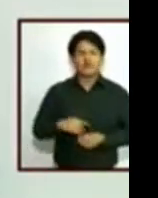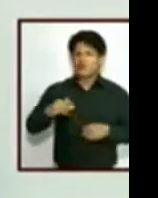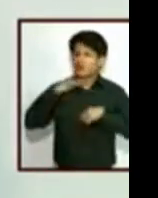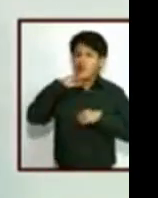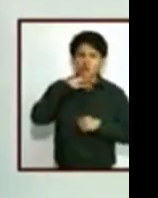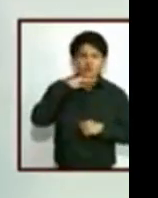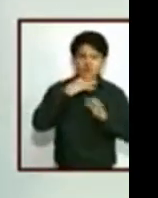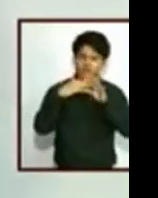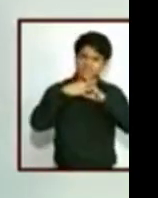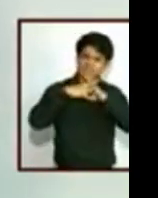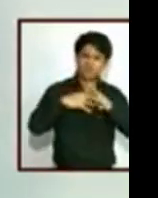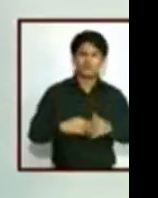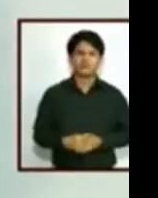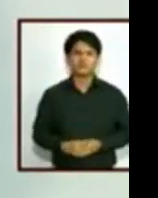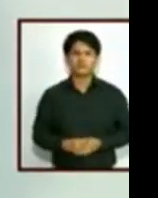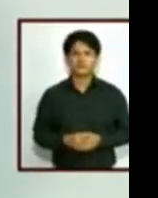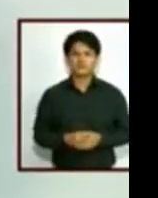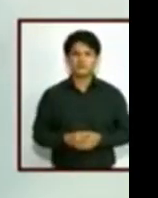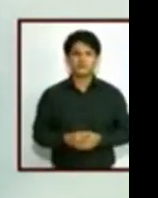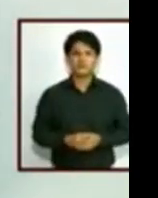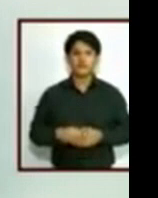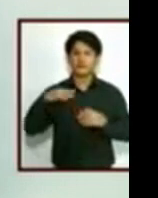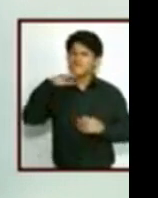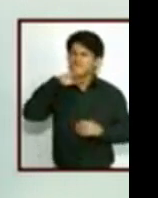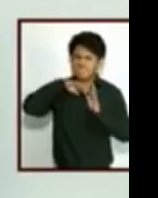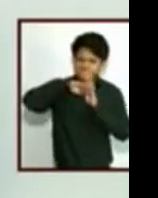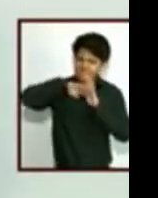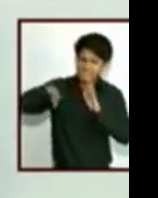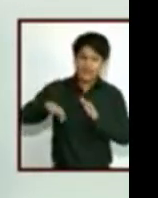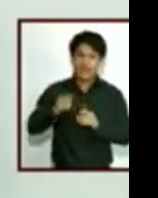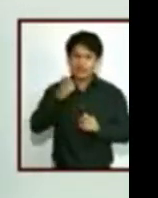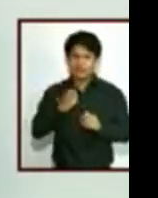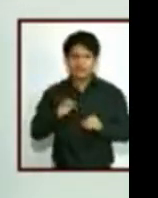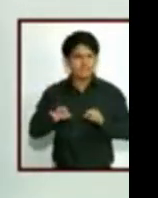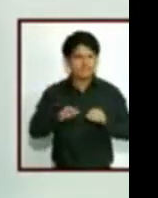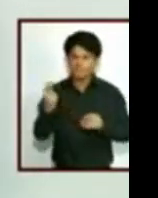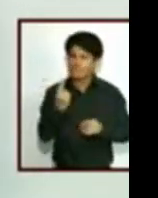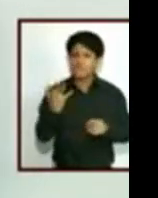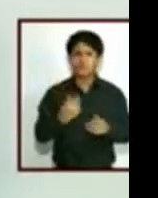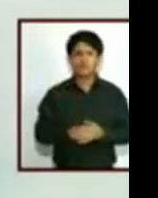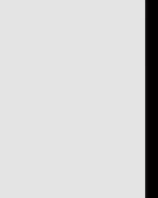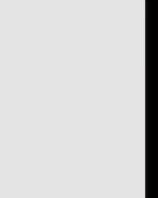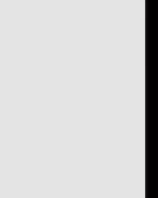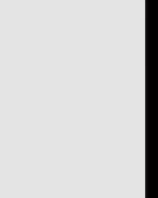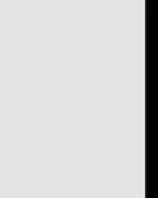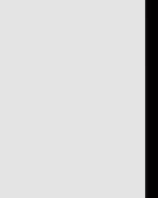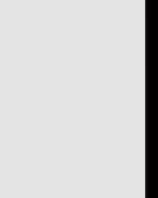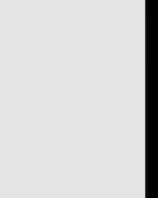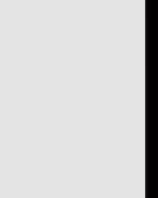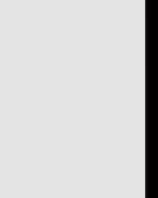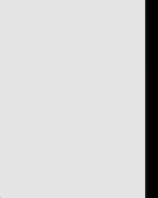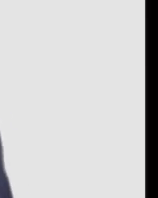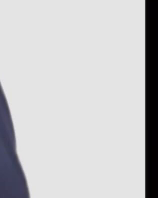El sistema anticorrupción, que es letra muerta y que hay que echarlo a andar, Por ejemplo, que el gobierno dé datos